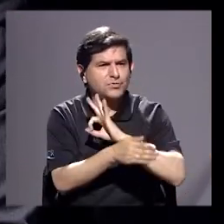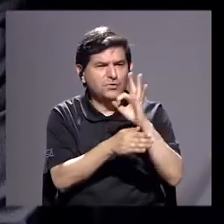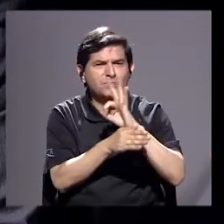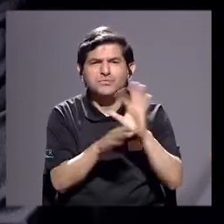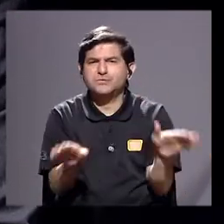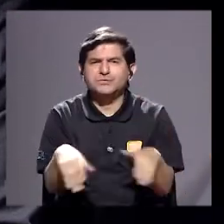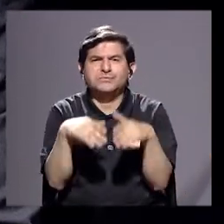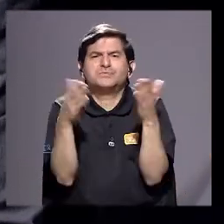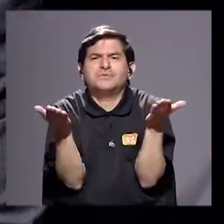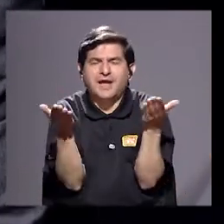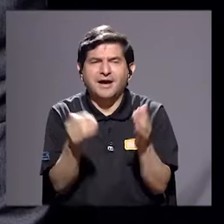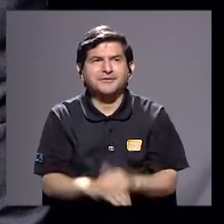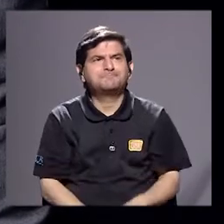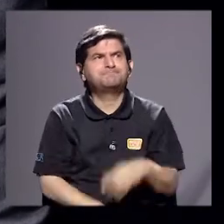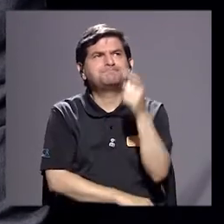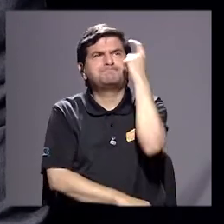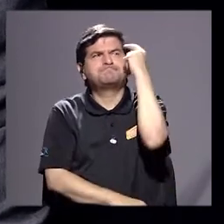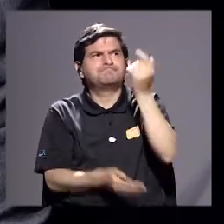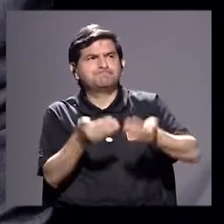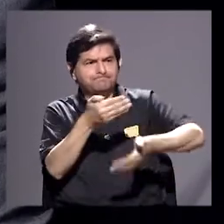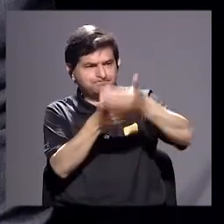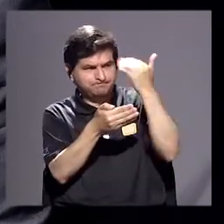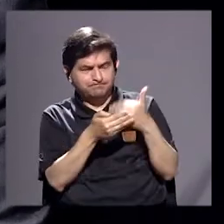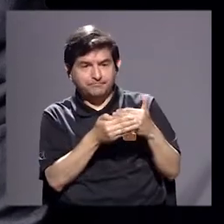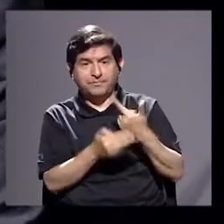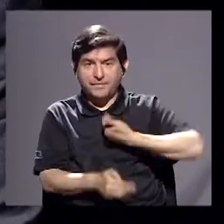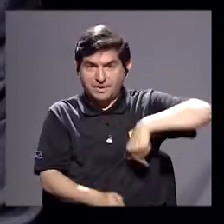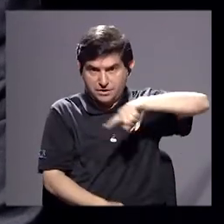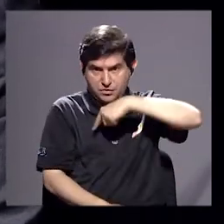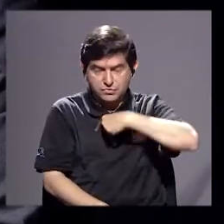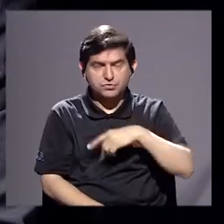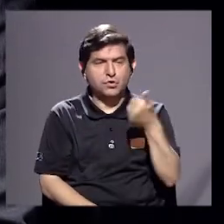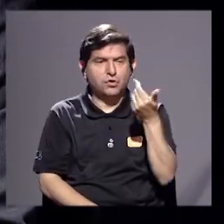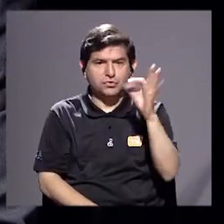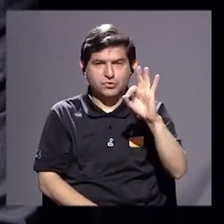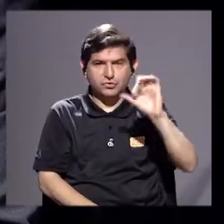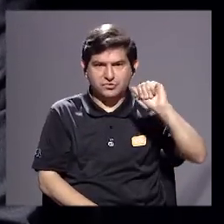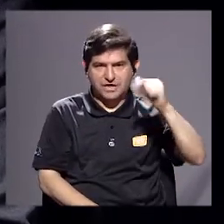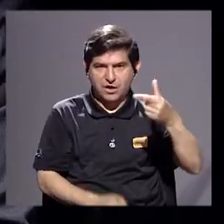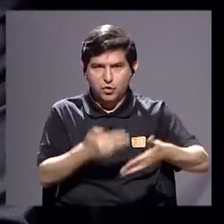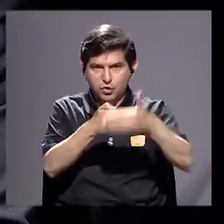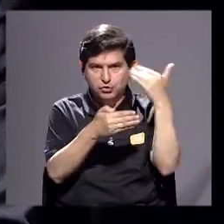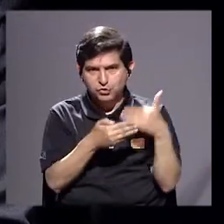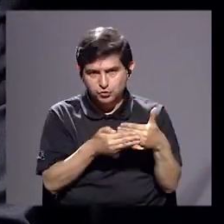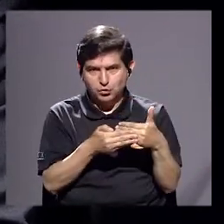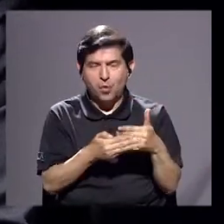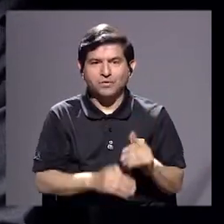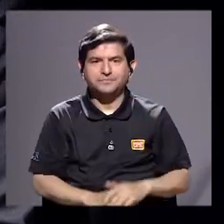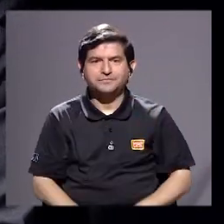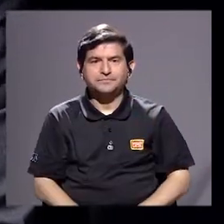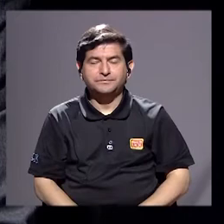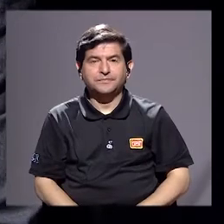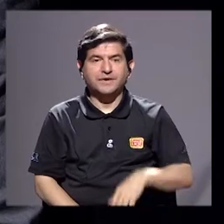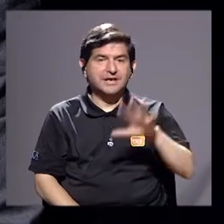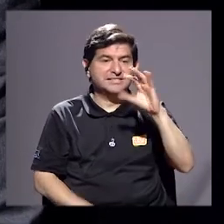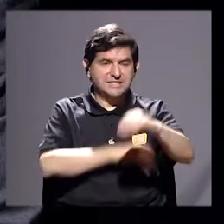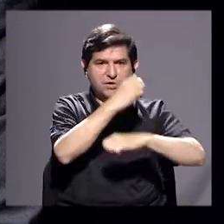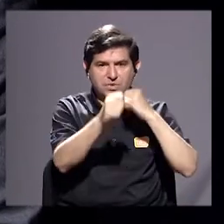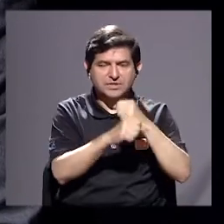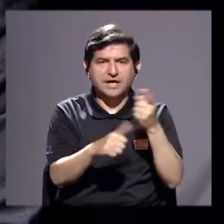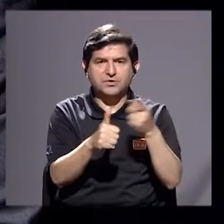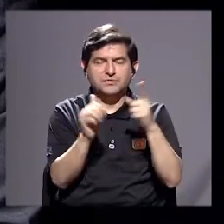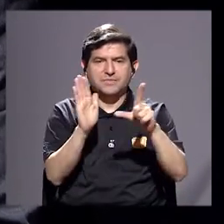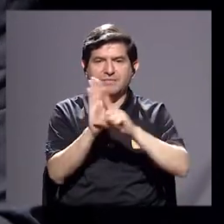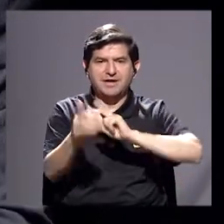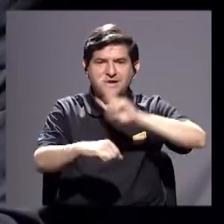estructura vamos un poquito más atrás nosotros justamente este 19 de agosto pasado se cumplieron 50 años de la primera ley